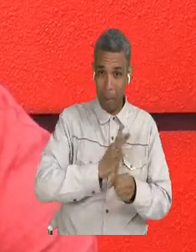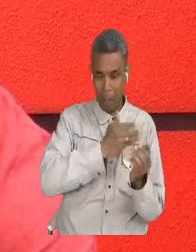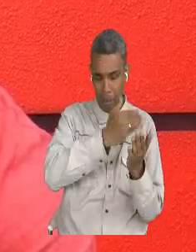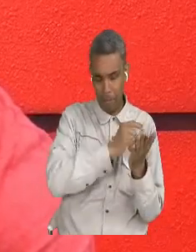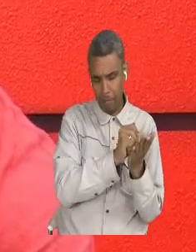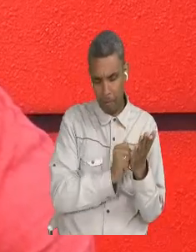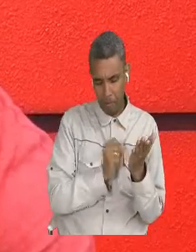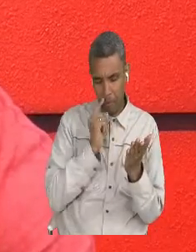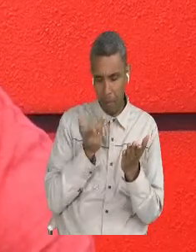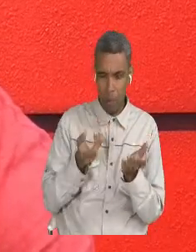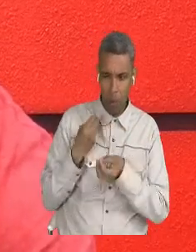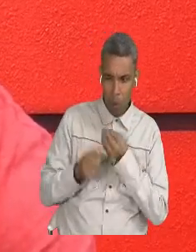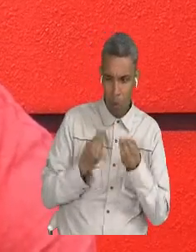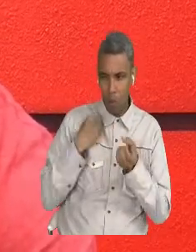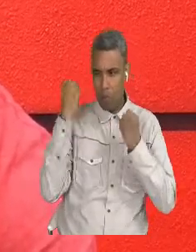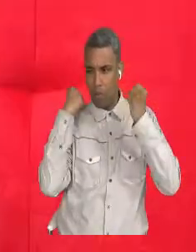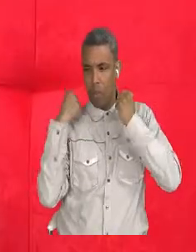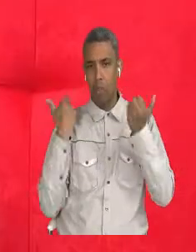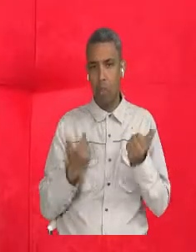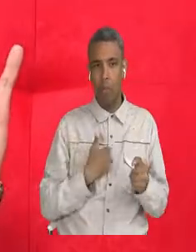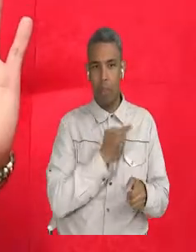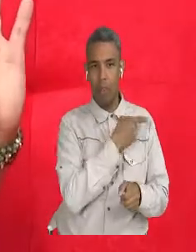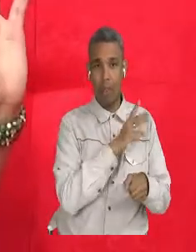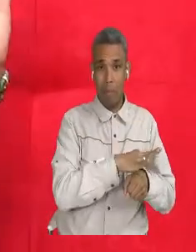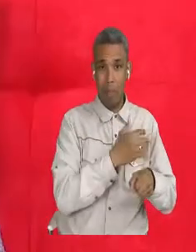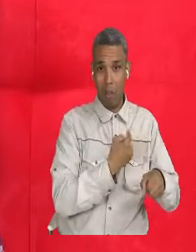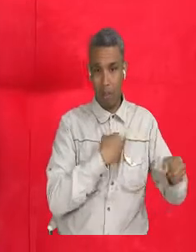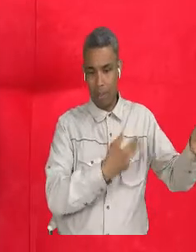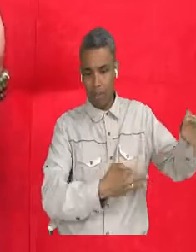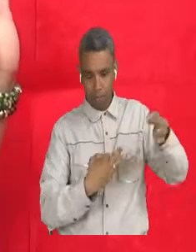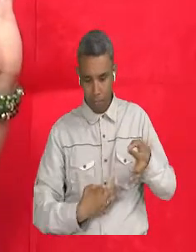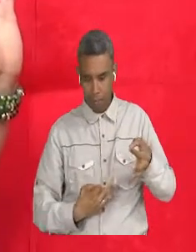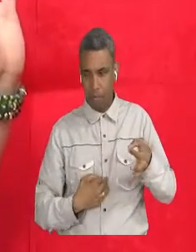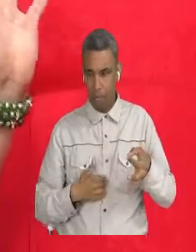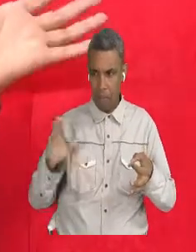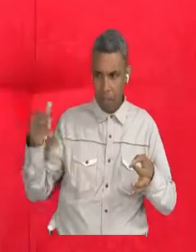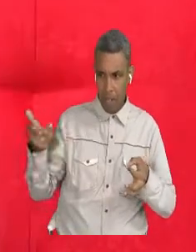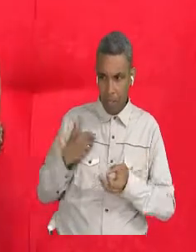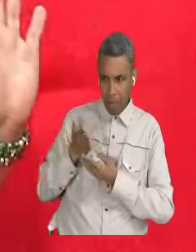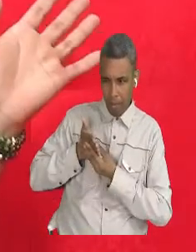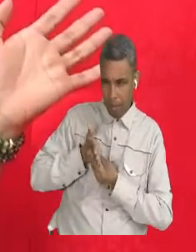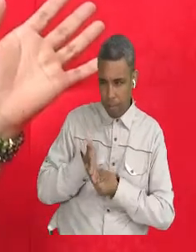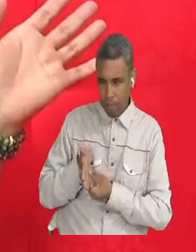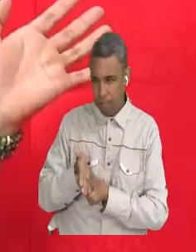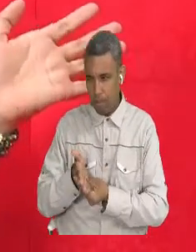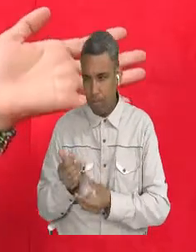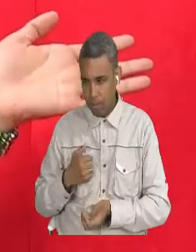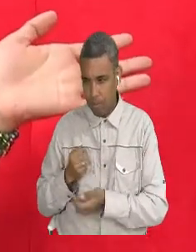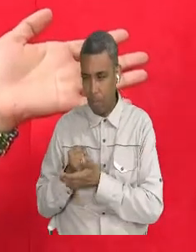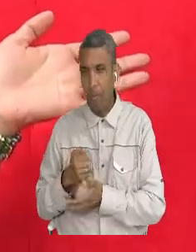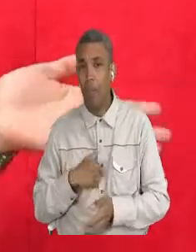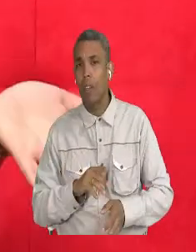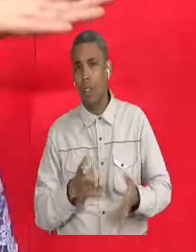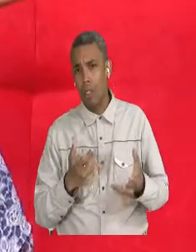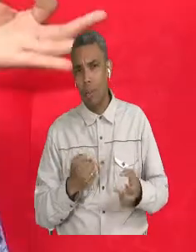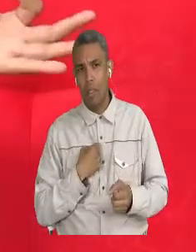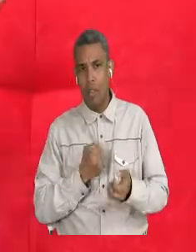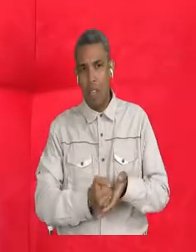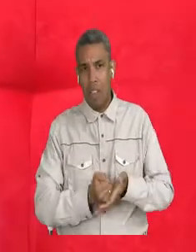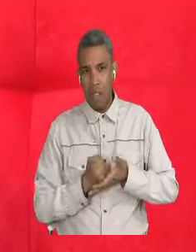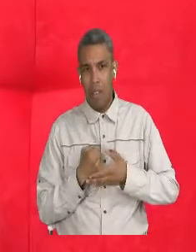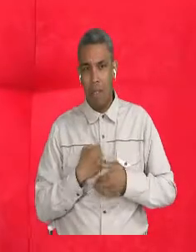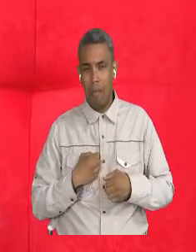días. Bueno, yo a partir de la otra semana me pondré entonces juiciosa. Ustedes me van a ayudar a bajar de peso definitivamente, así que